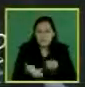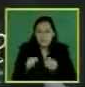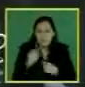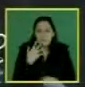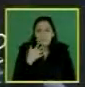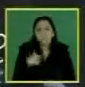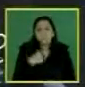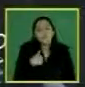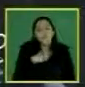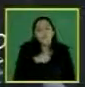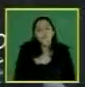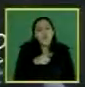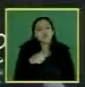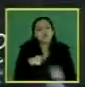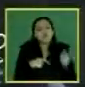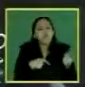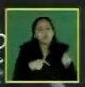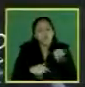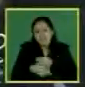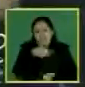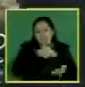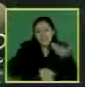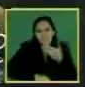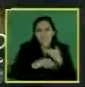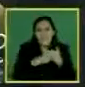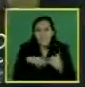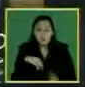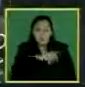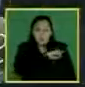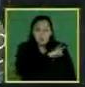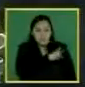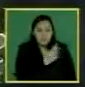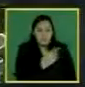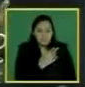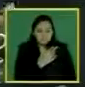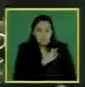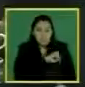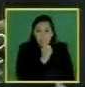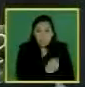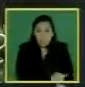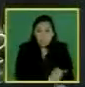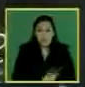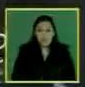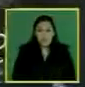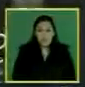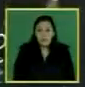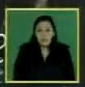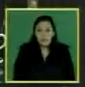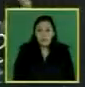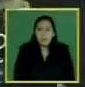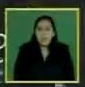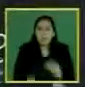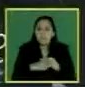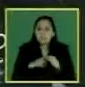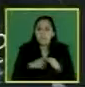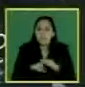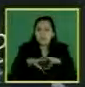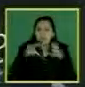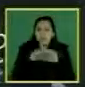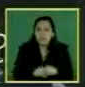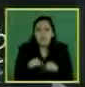Yo te doy, te pongo donde haya, y tú me mantienes a mí en el poder, y eso me da poder. Y eso facilita, por supuesto, la penetración del imperio, porque